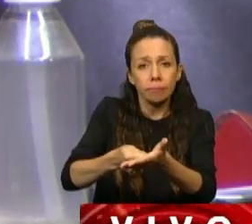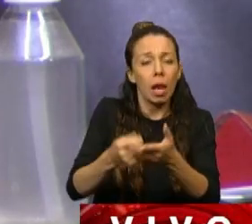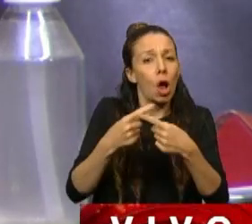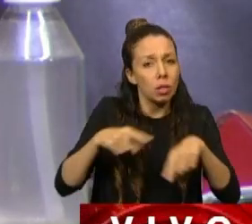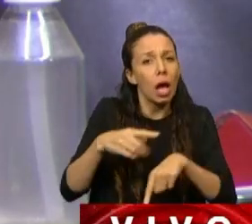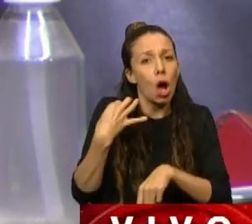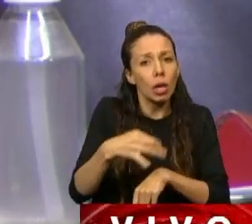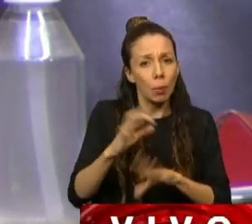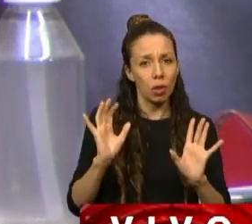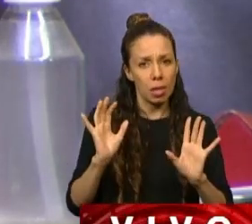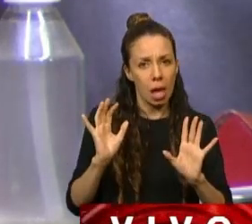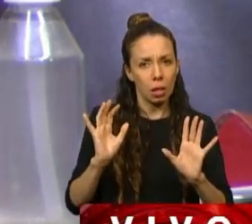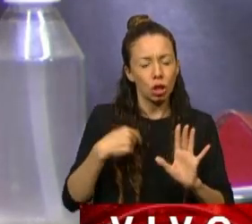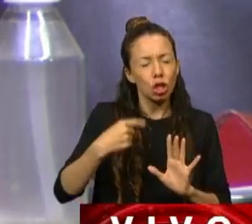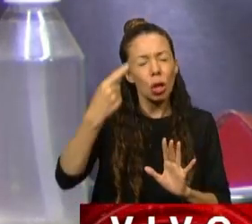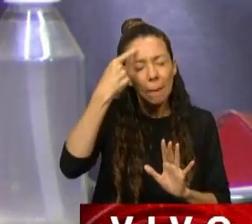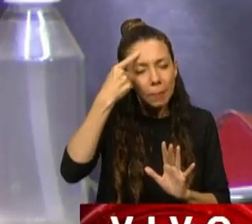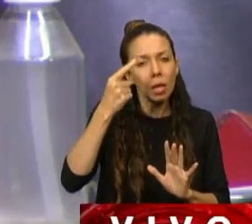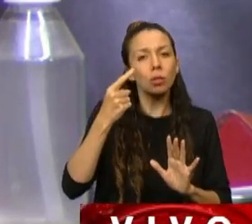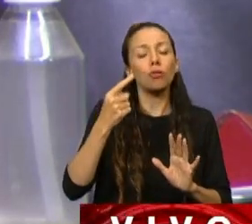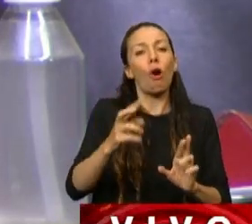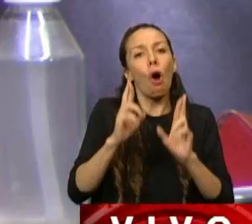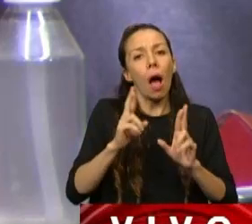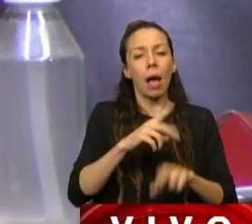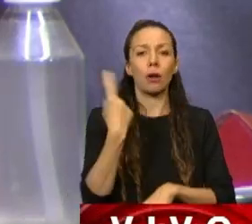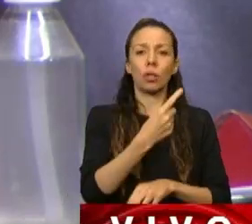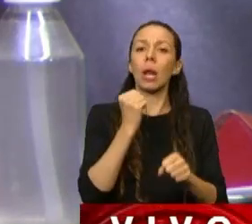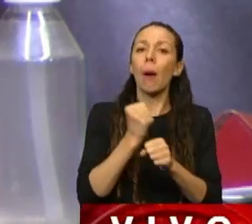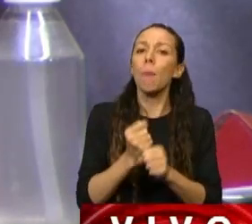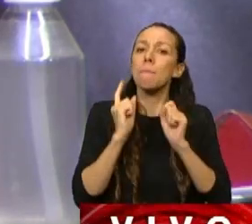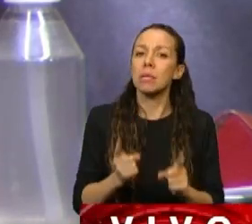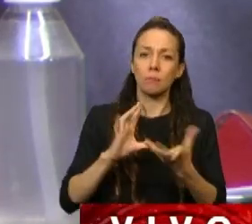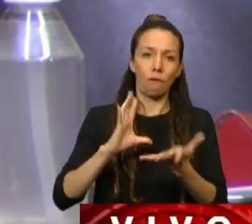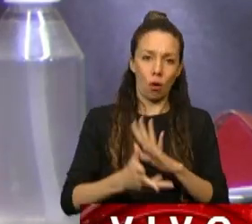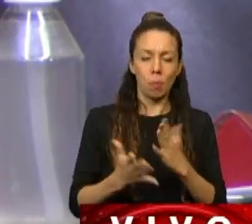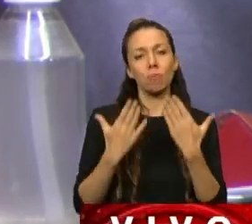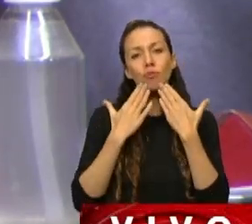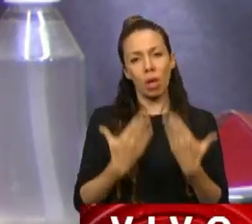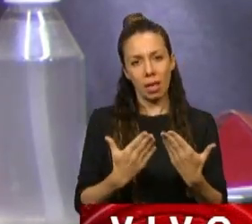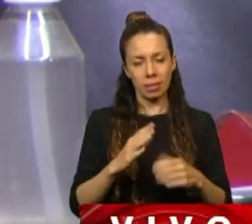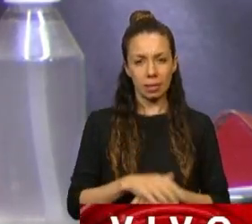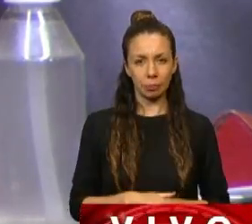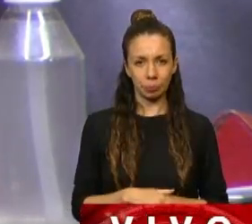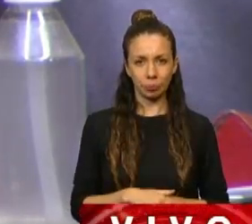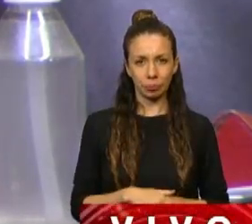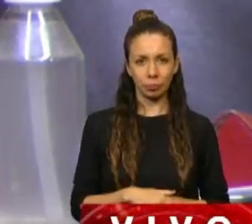espero que trabajemos en este mismo sentido muchísimas gracias señor presidente gracias